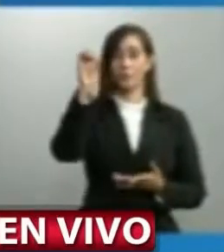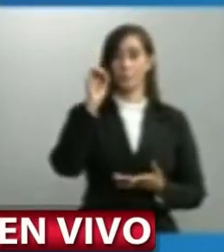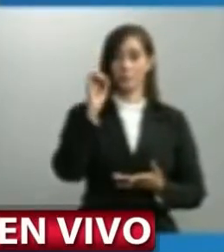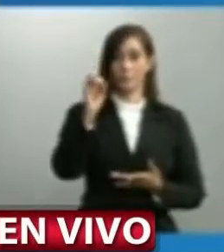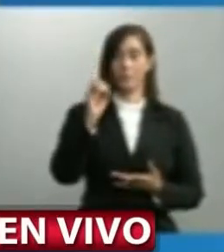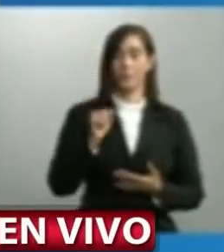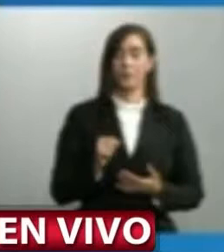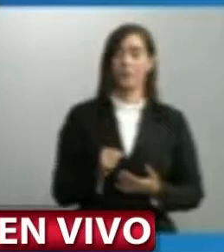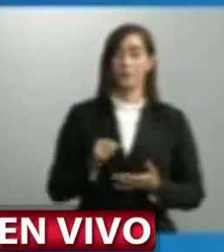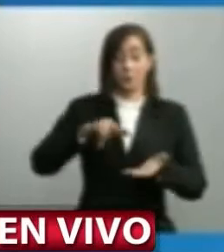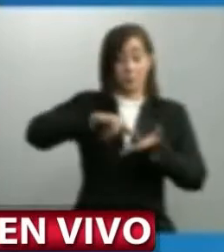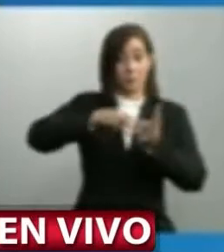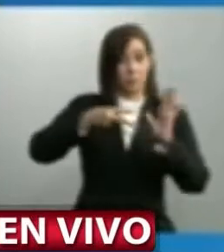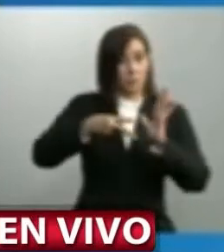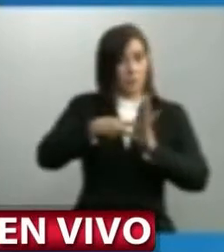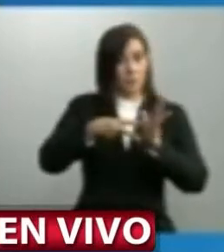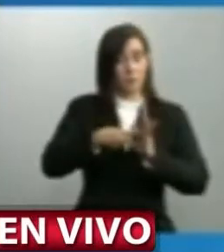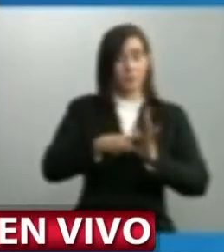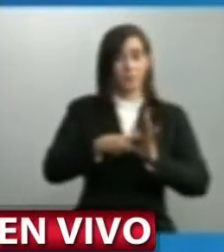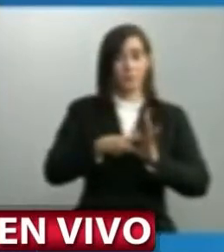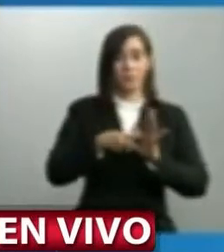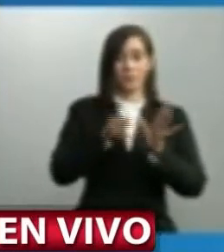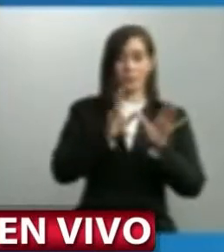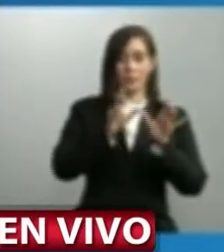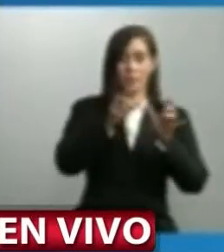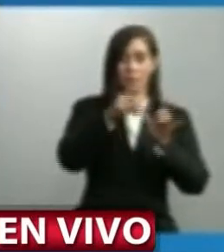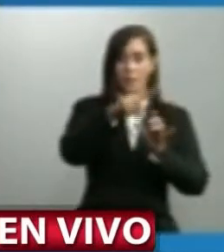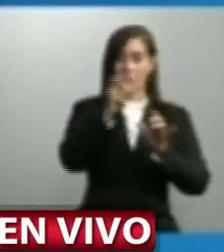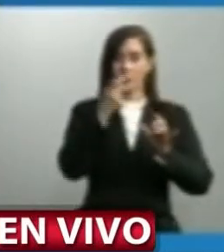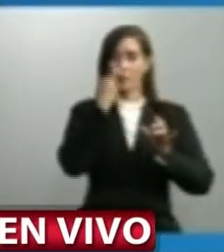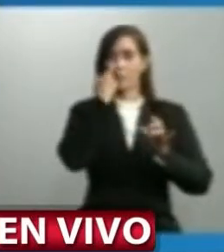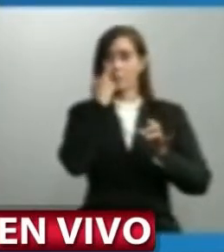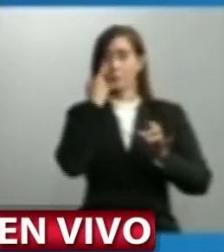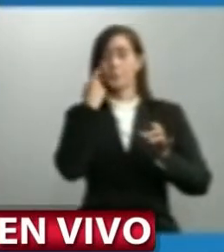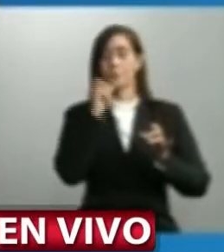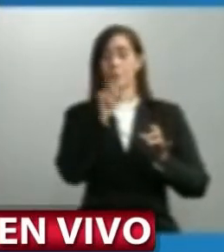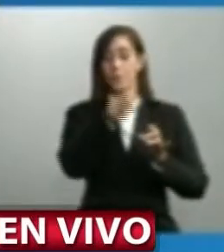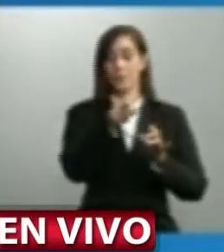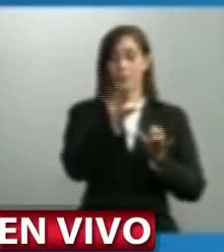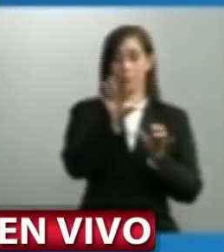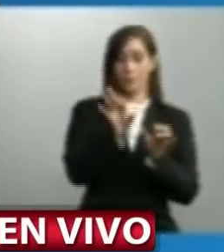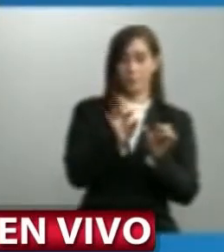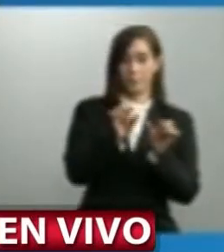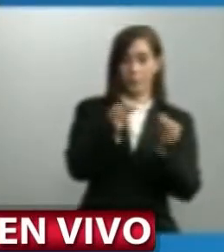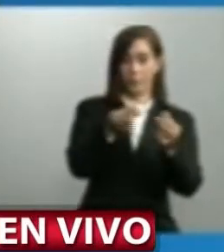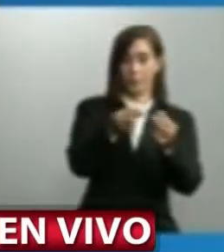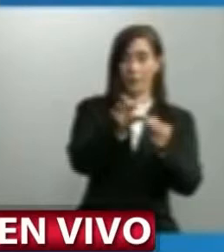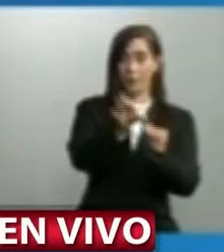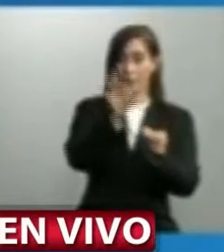18.96%. Es decir, de cada 100 pruebas que se realizan,